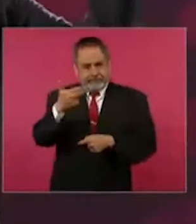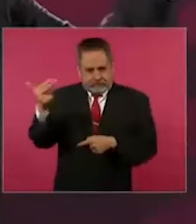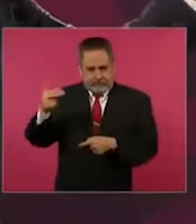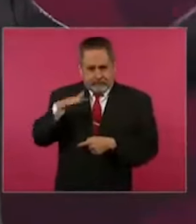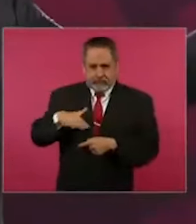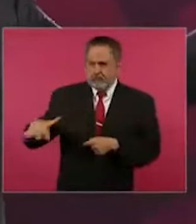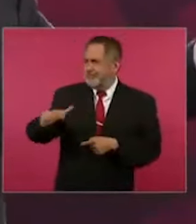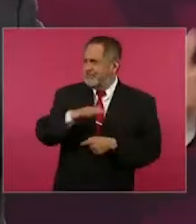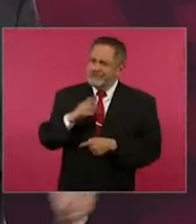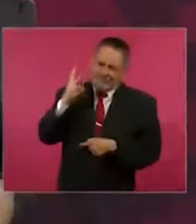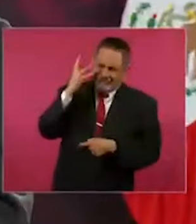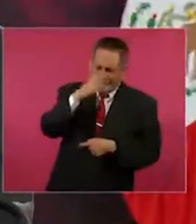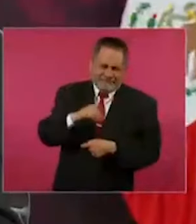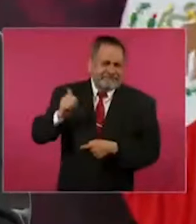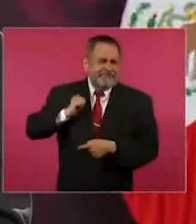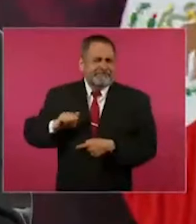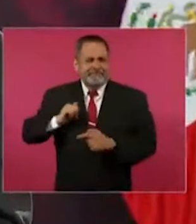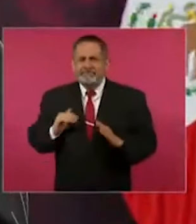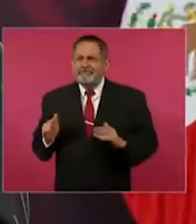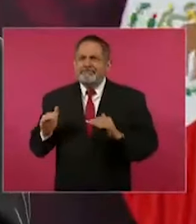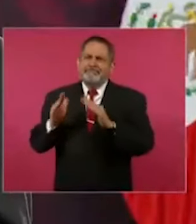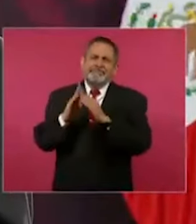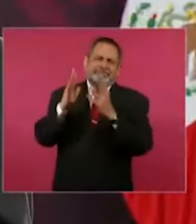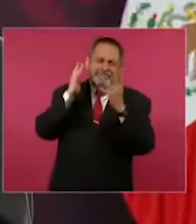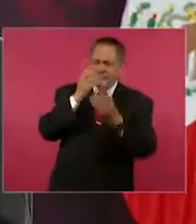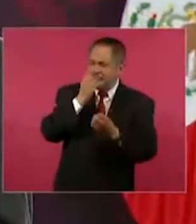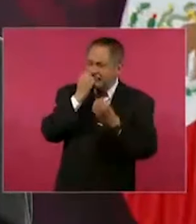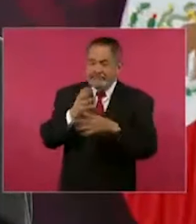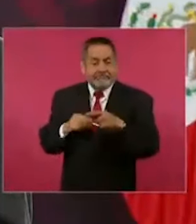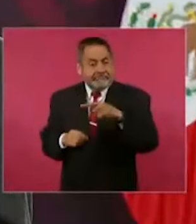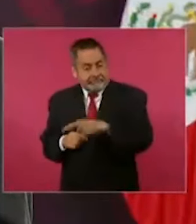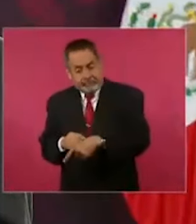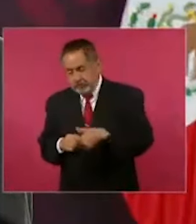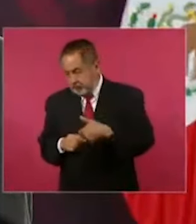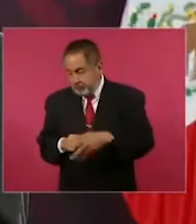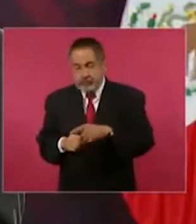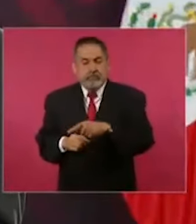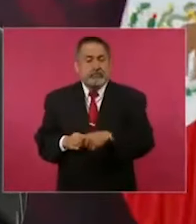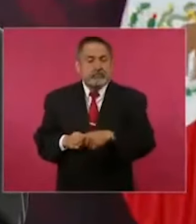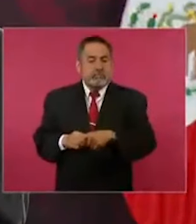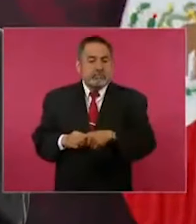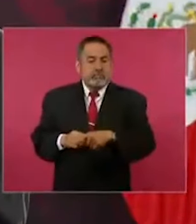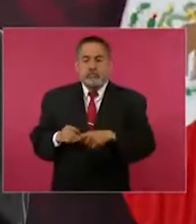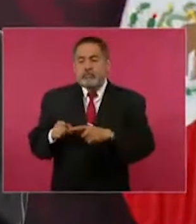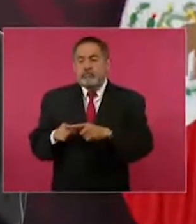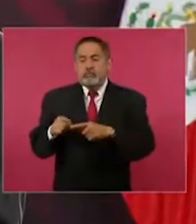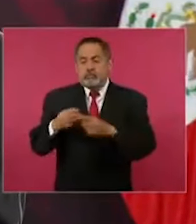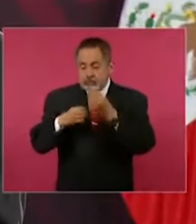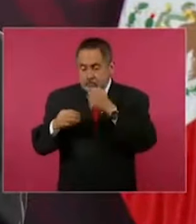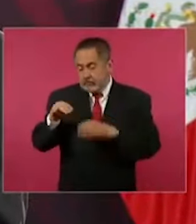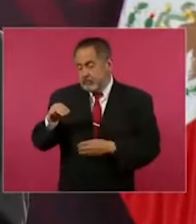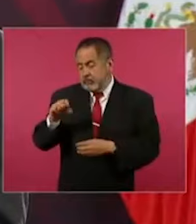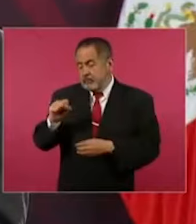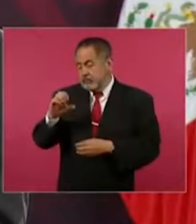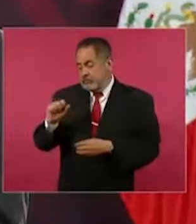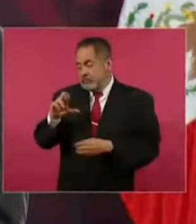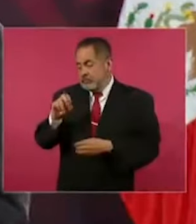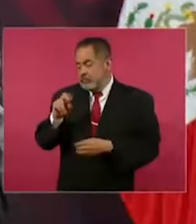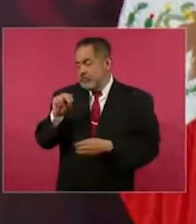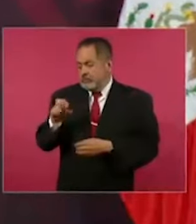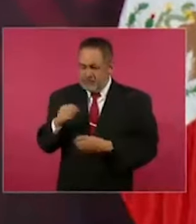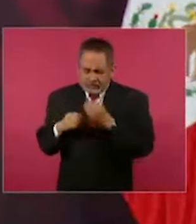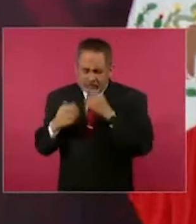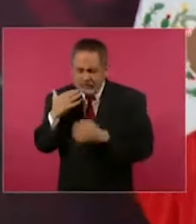con ella el presidente nos dice ya hablé con ella por teléfono la felicité el presidente incluso nos dice que podría reunirse con